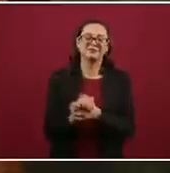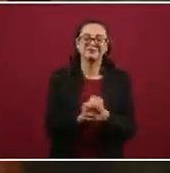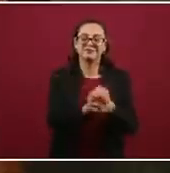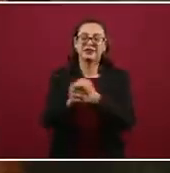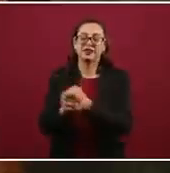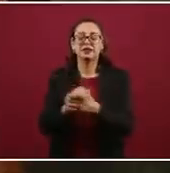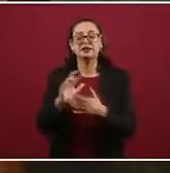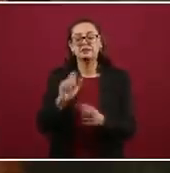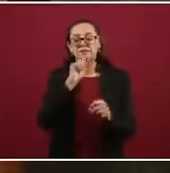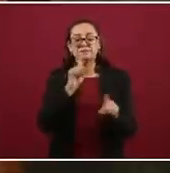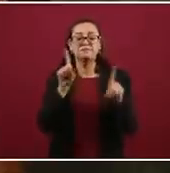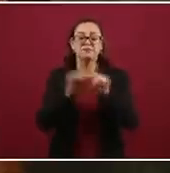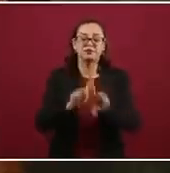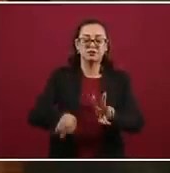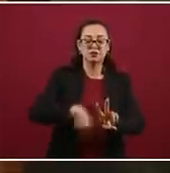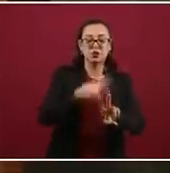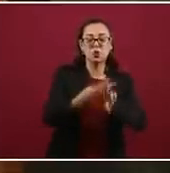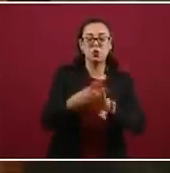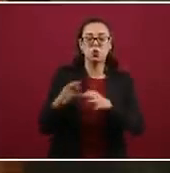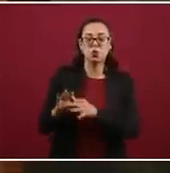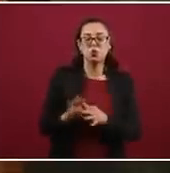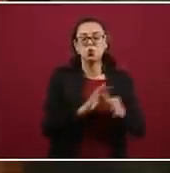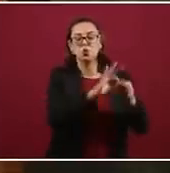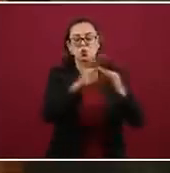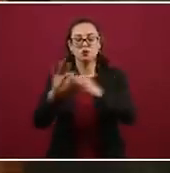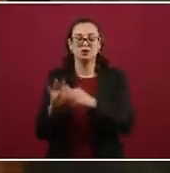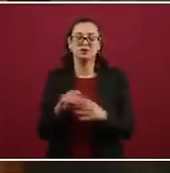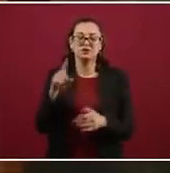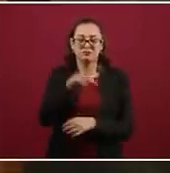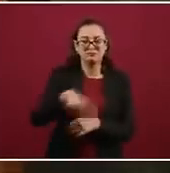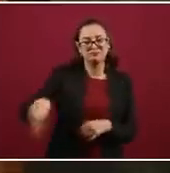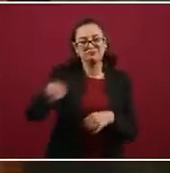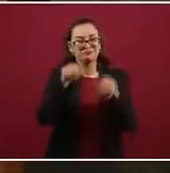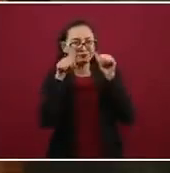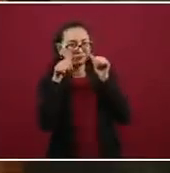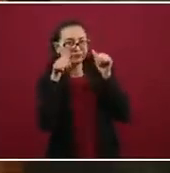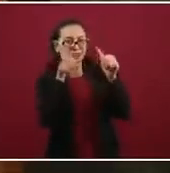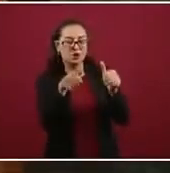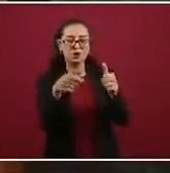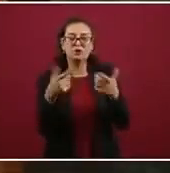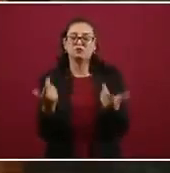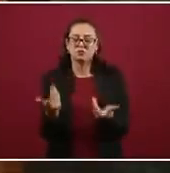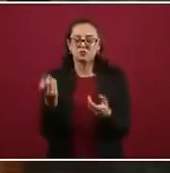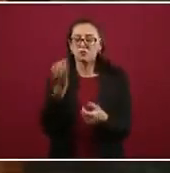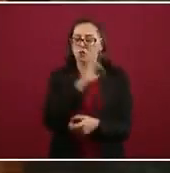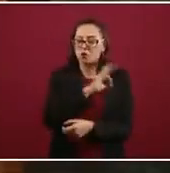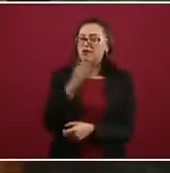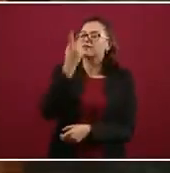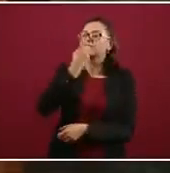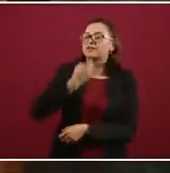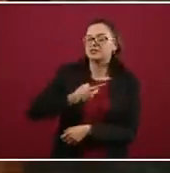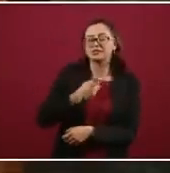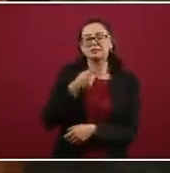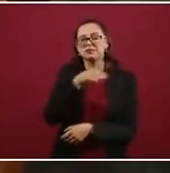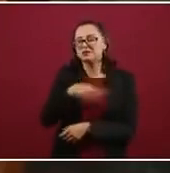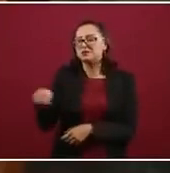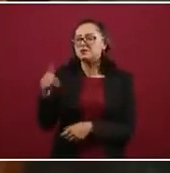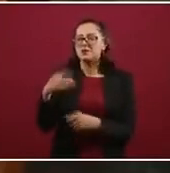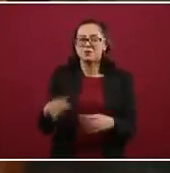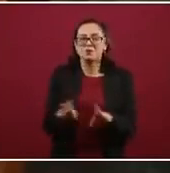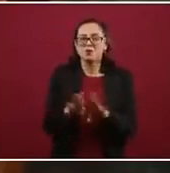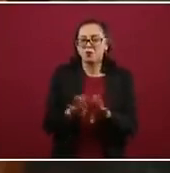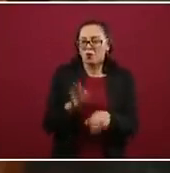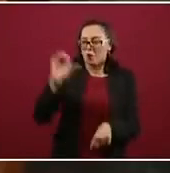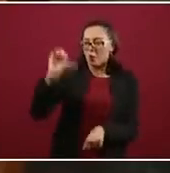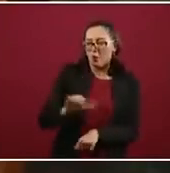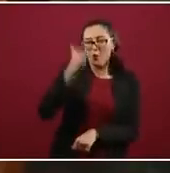utilizar el hashtag Unidos por las Audiencias para compartirnos justo cómo están viviendo en cada punto en el que se